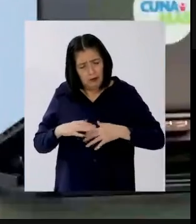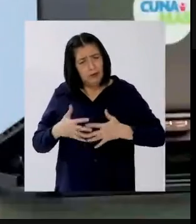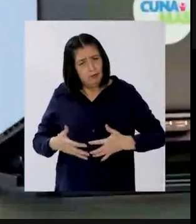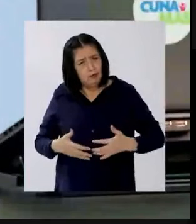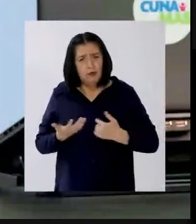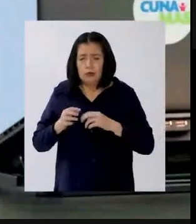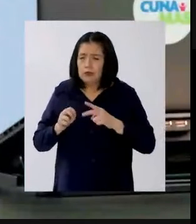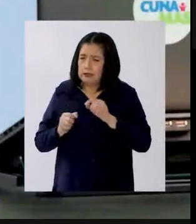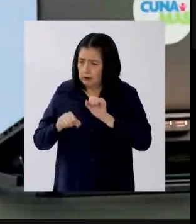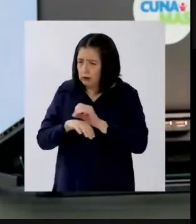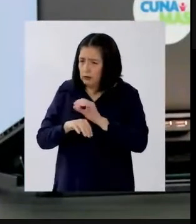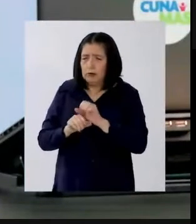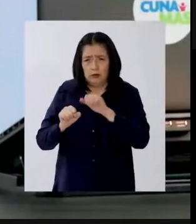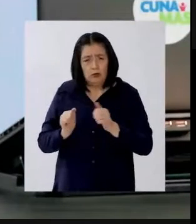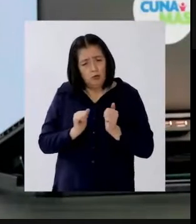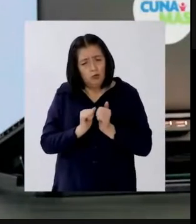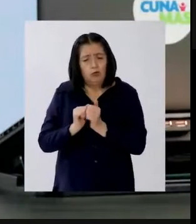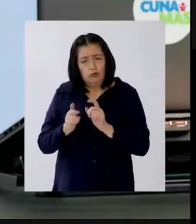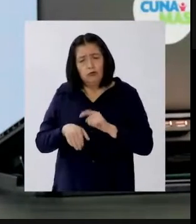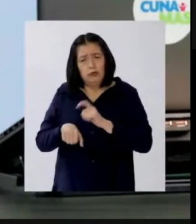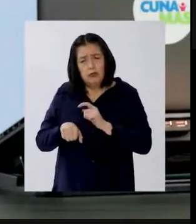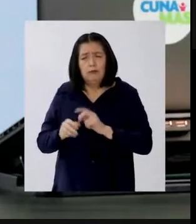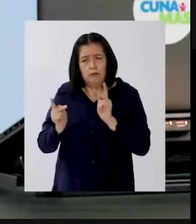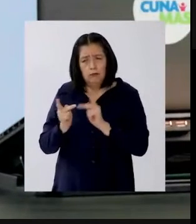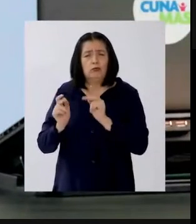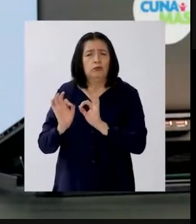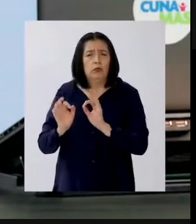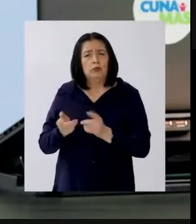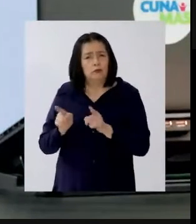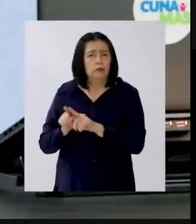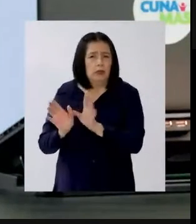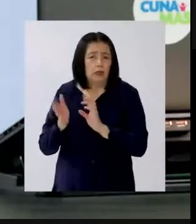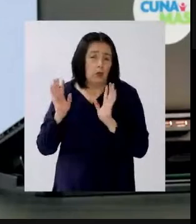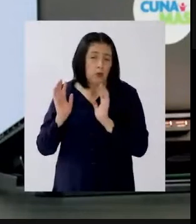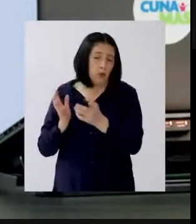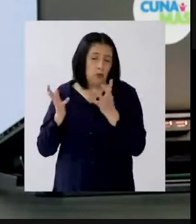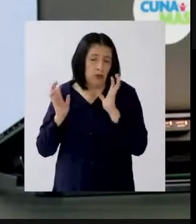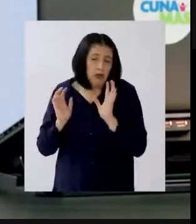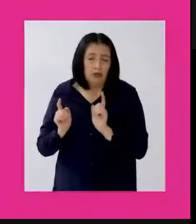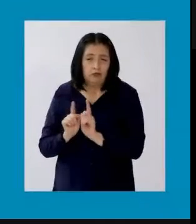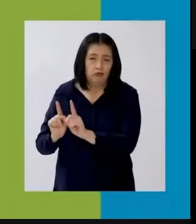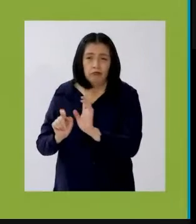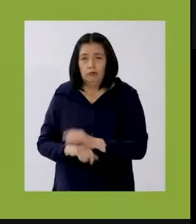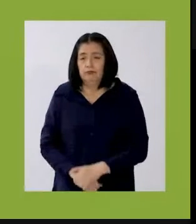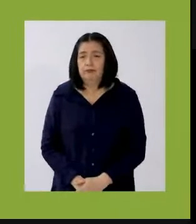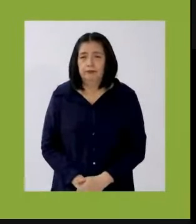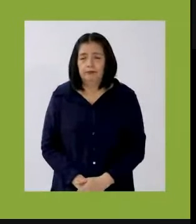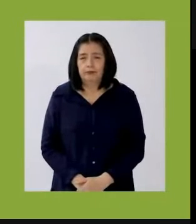exámenes. Es recomendable que vayas puntual y acompañada por tu pareja o por quien tú elijas.